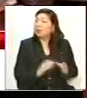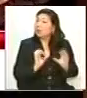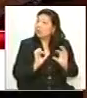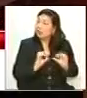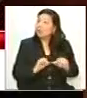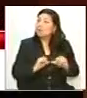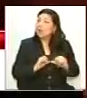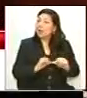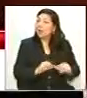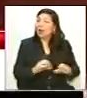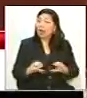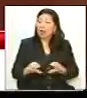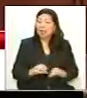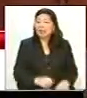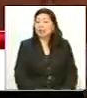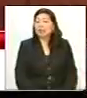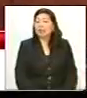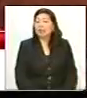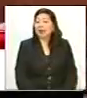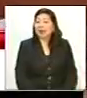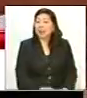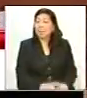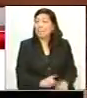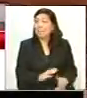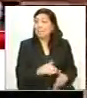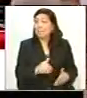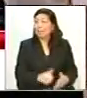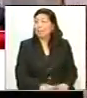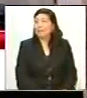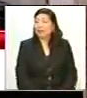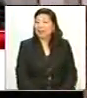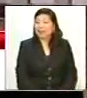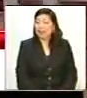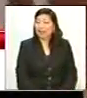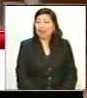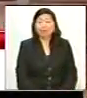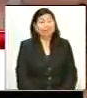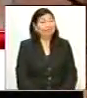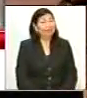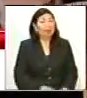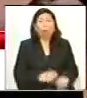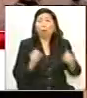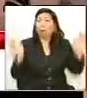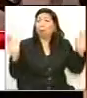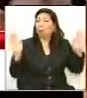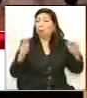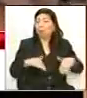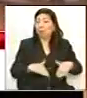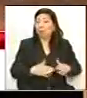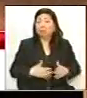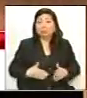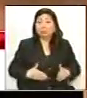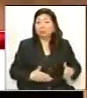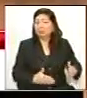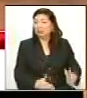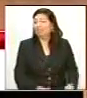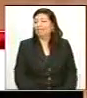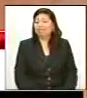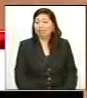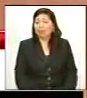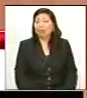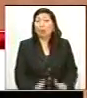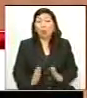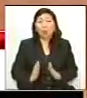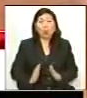persistieron en hacerlo, y a la primera usada se desmoronó el canal. Por ejemplo, ese tema del canal